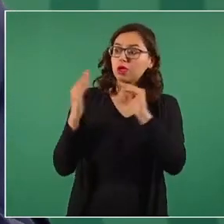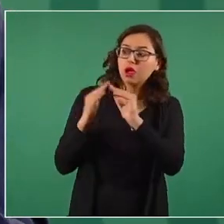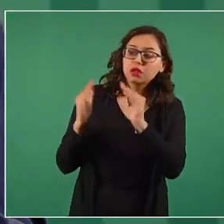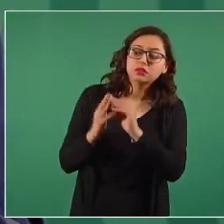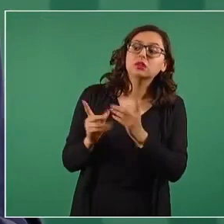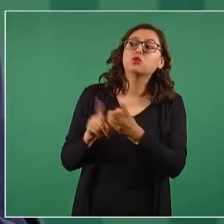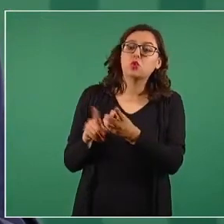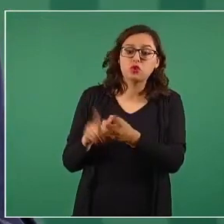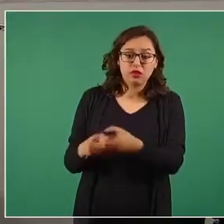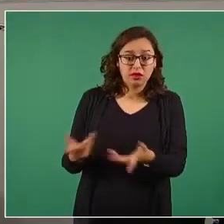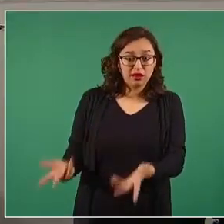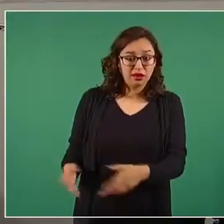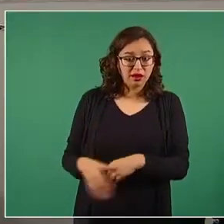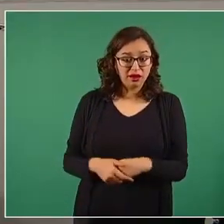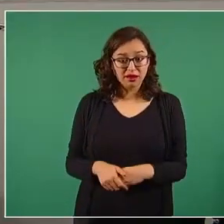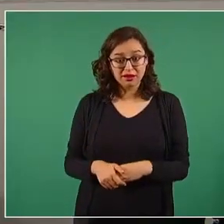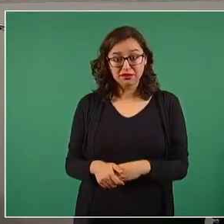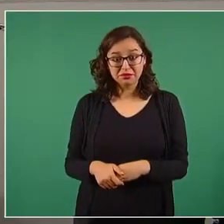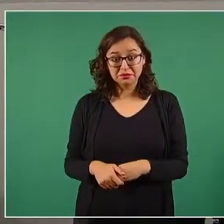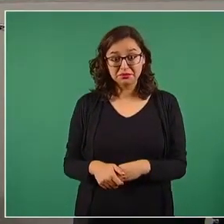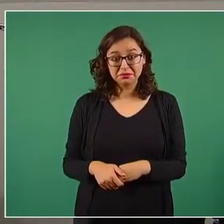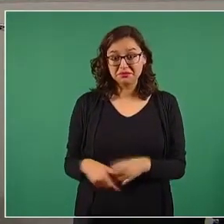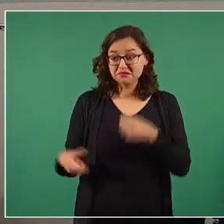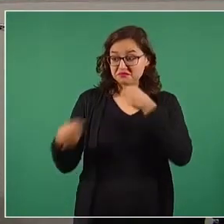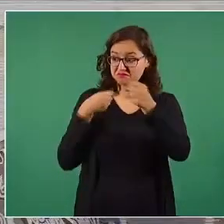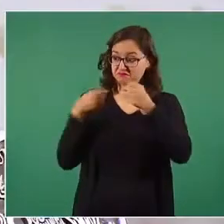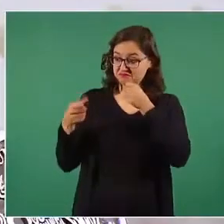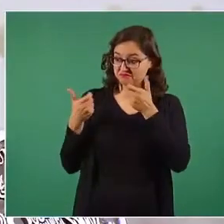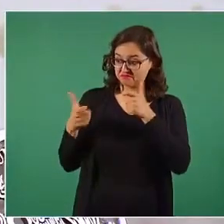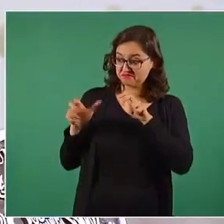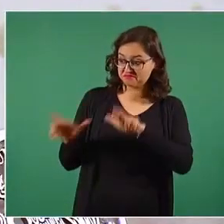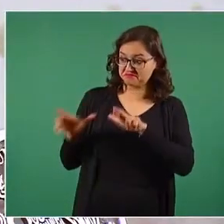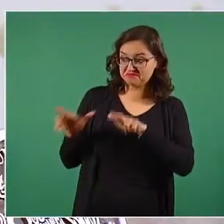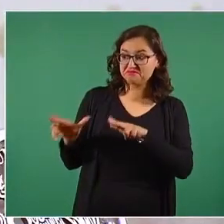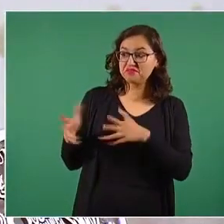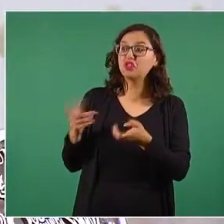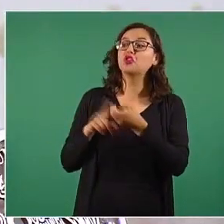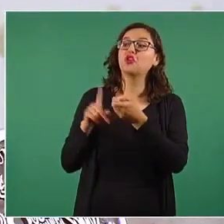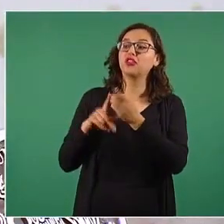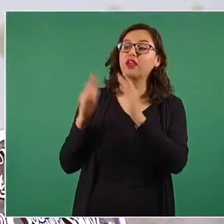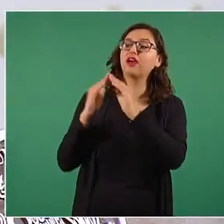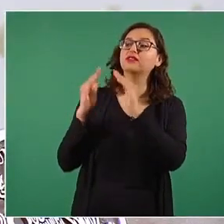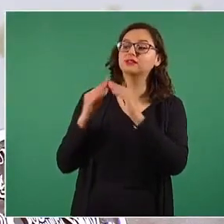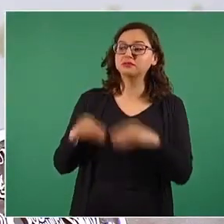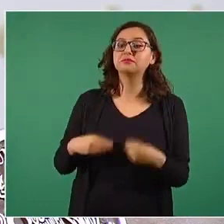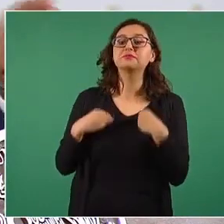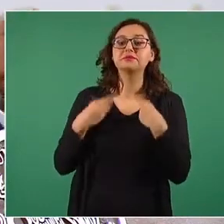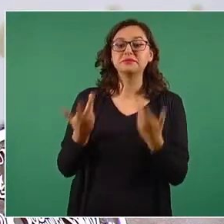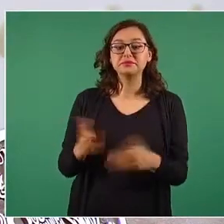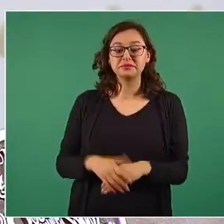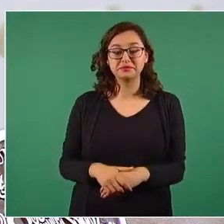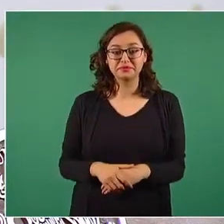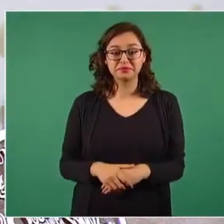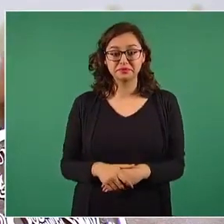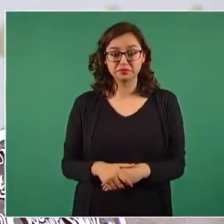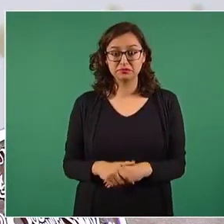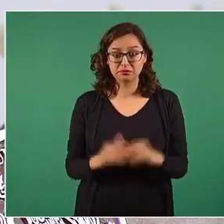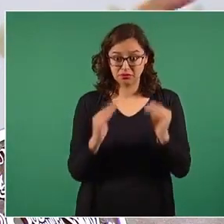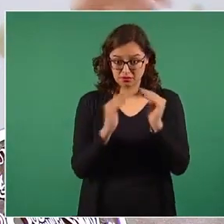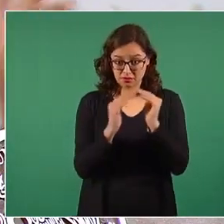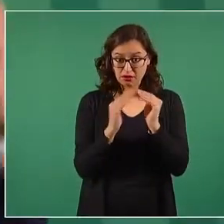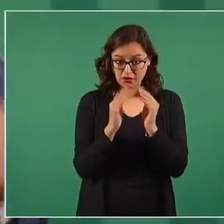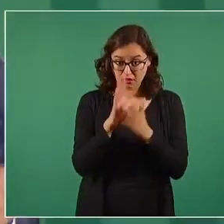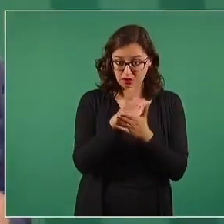dónde viven los periodistas más influyentes. No viven en casas